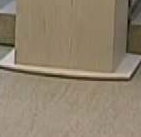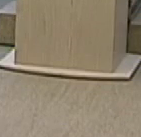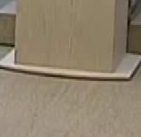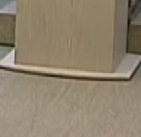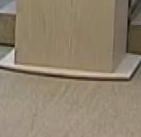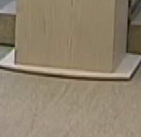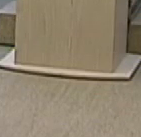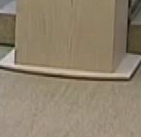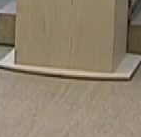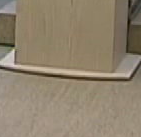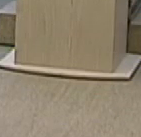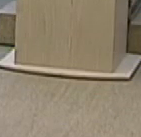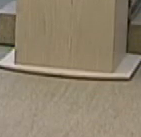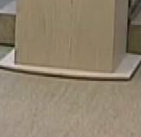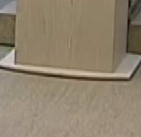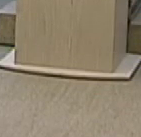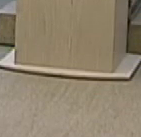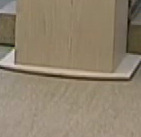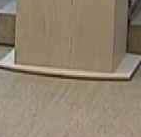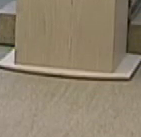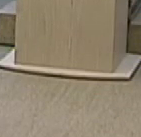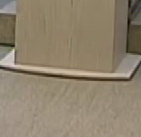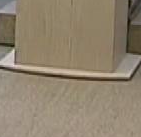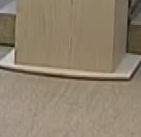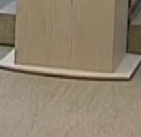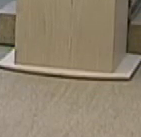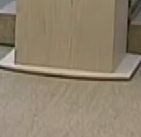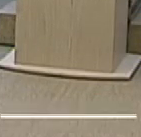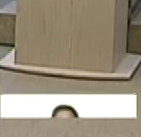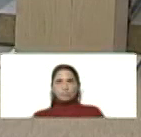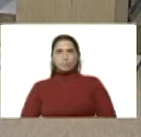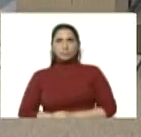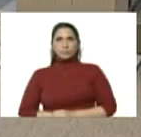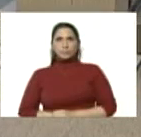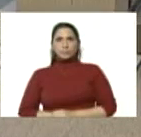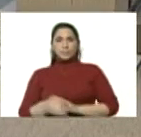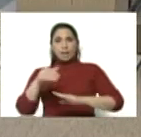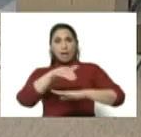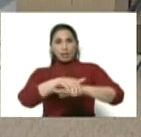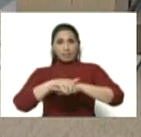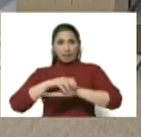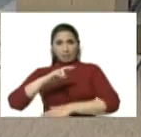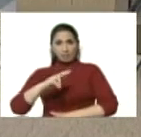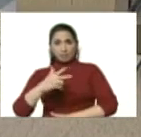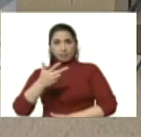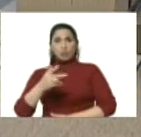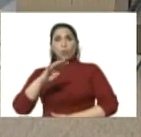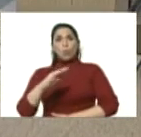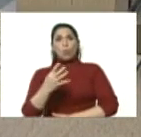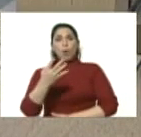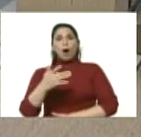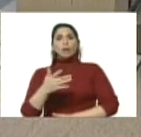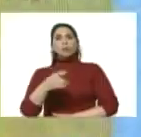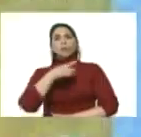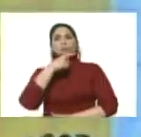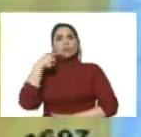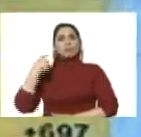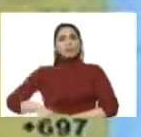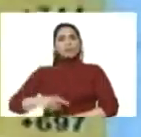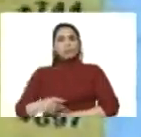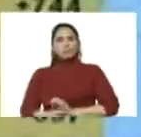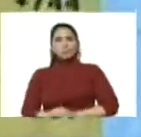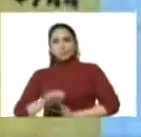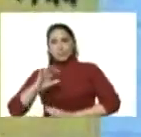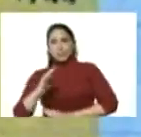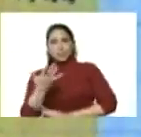segundo lugar, le sigue España. En tercer lugar, el Reino Unido. En cuarto lugar, Rusia. En